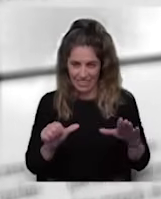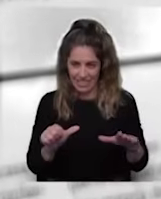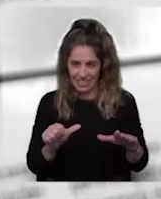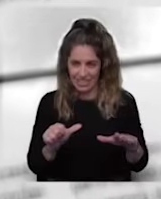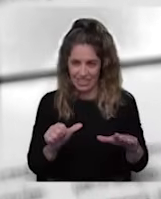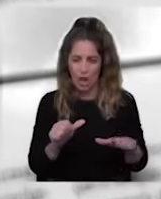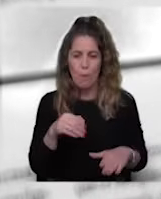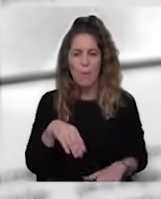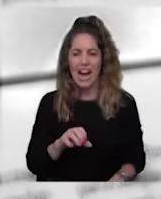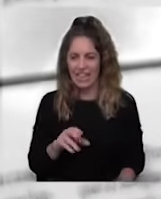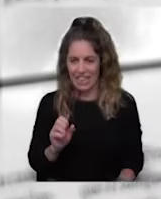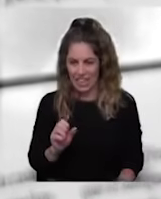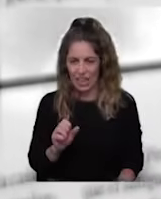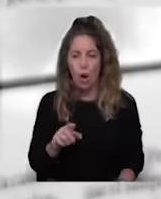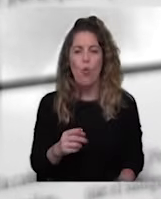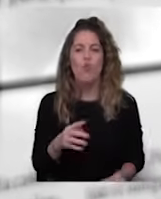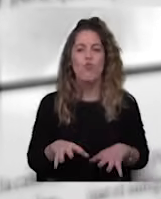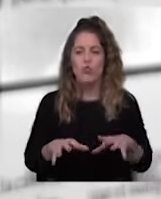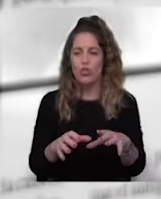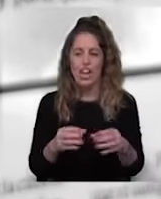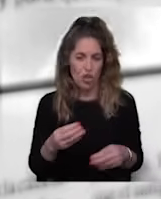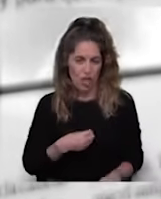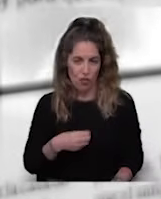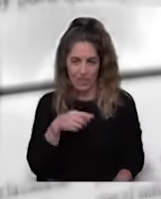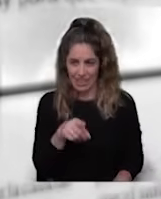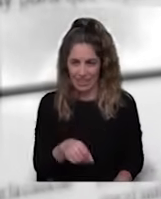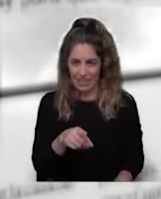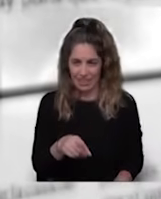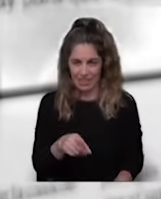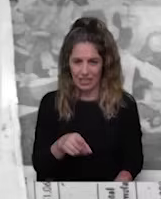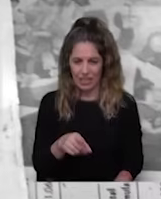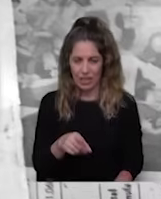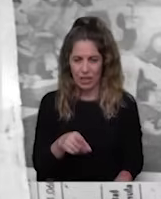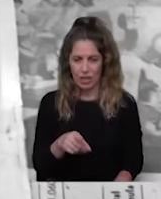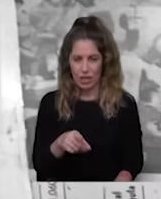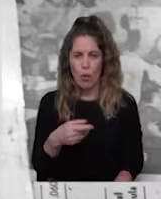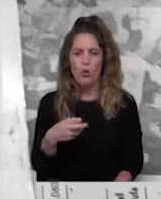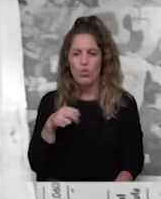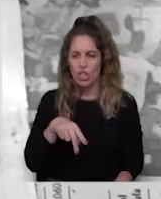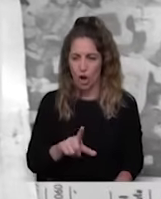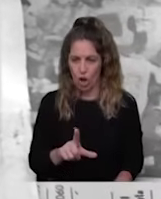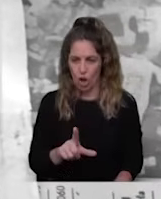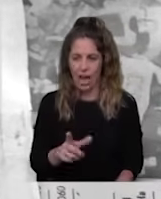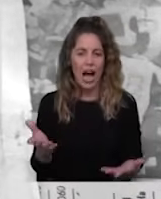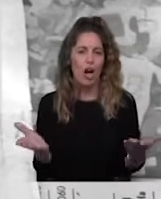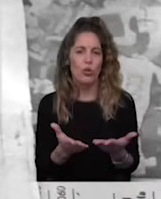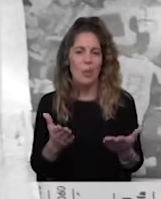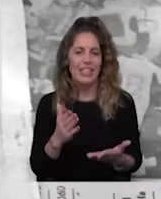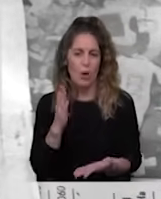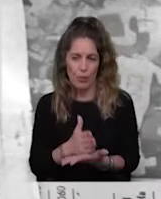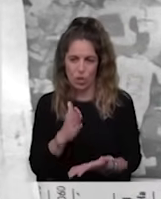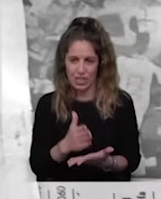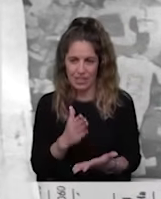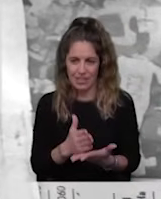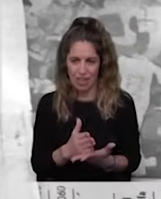Pedro maque un funcionario de la confianza de este llamado wasington grol actualmente procesado por el